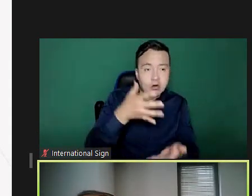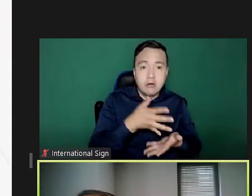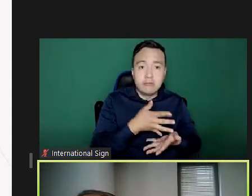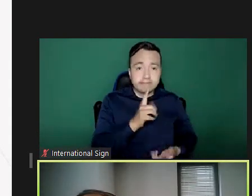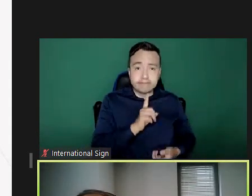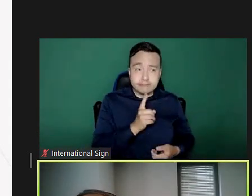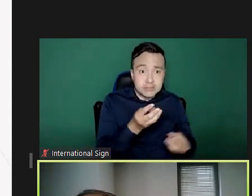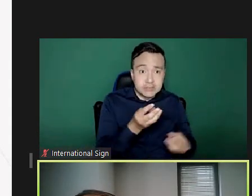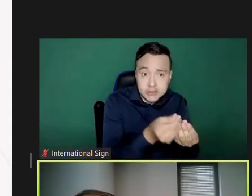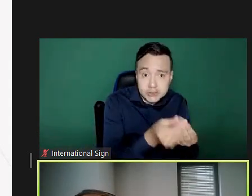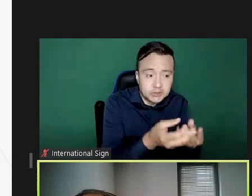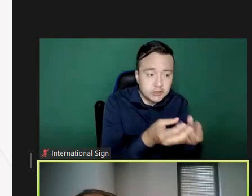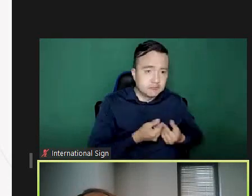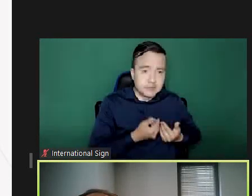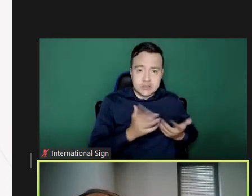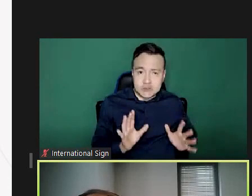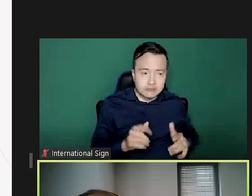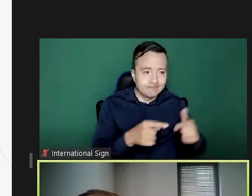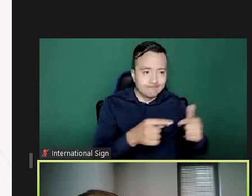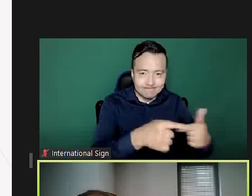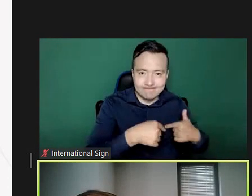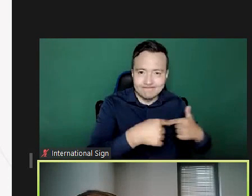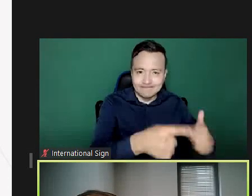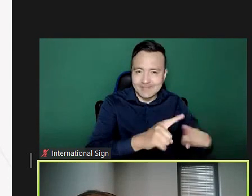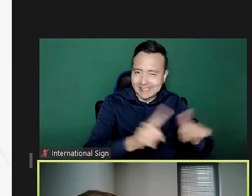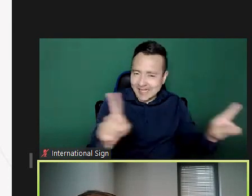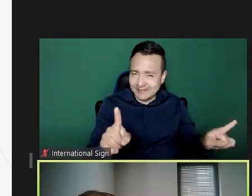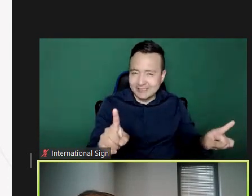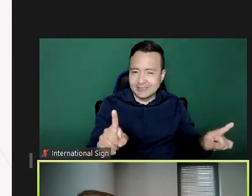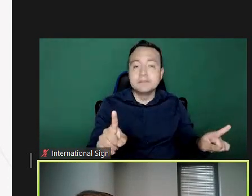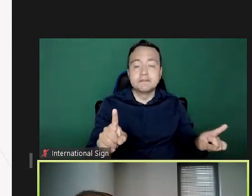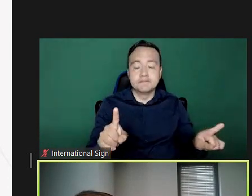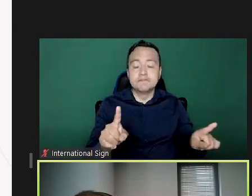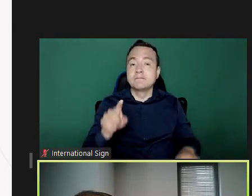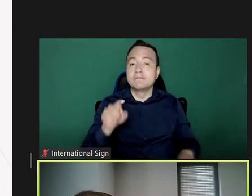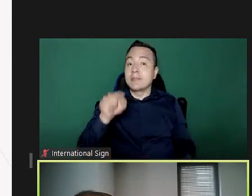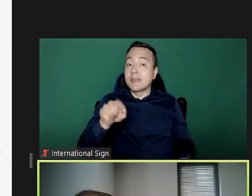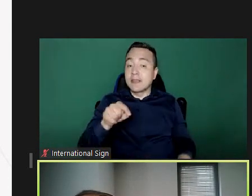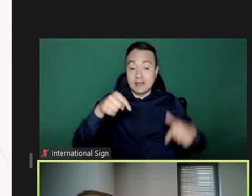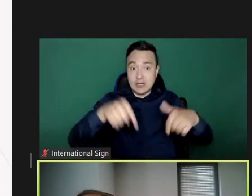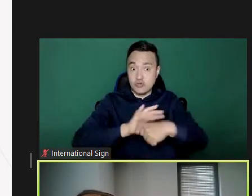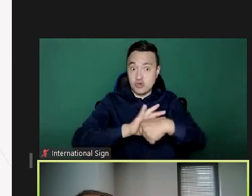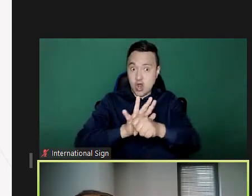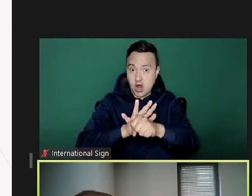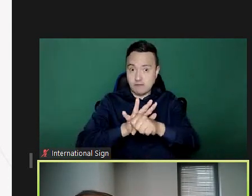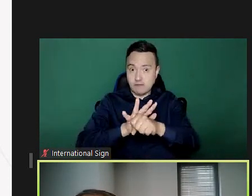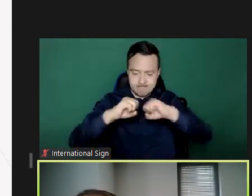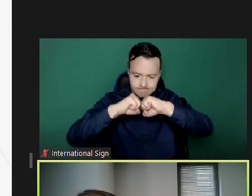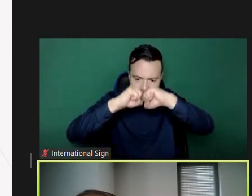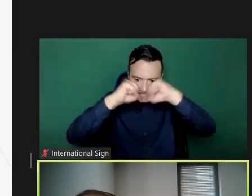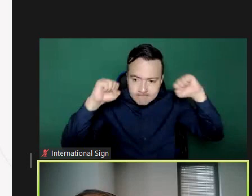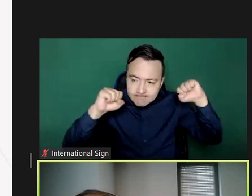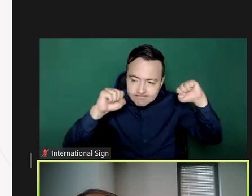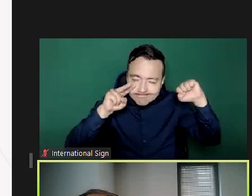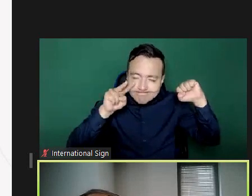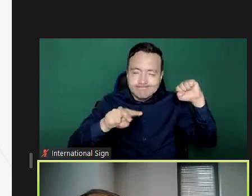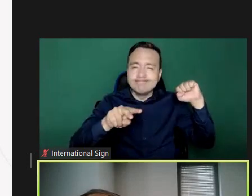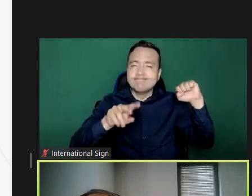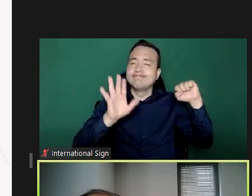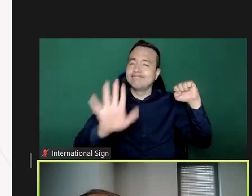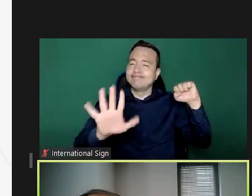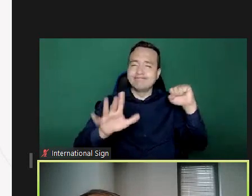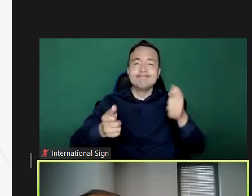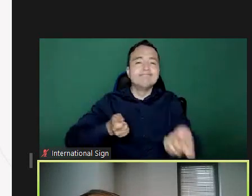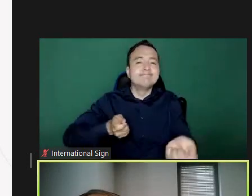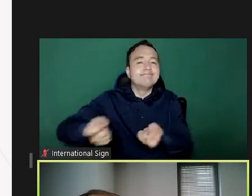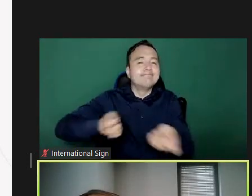La administración pública es otra área que la pandemia ha resaltado. La emergencia